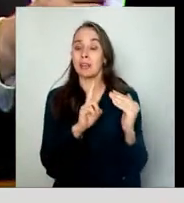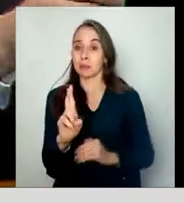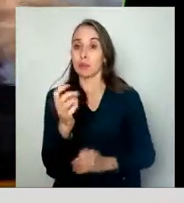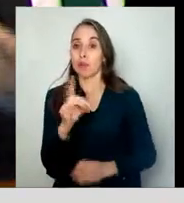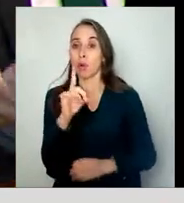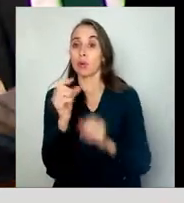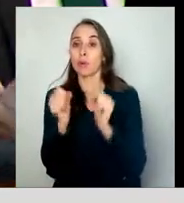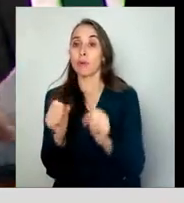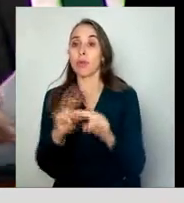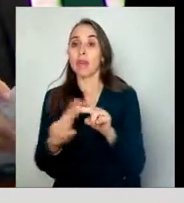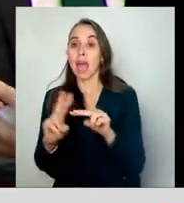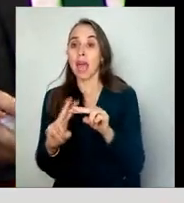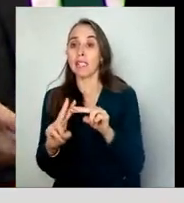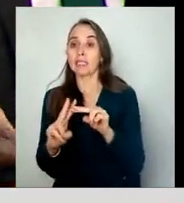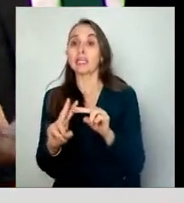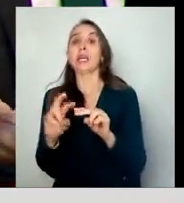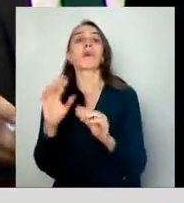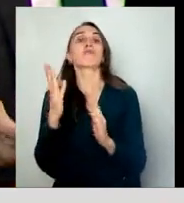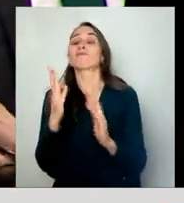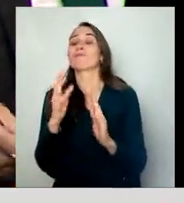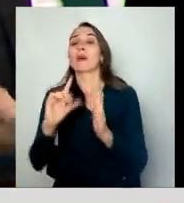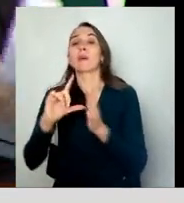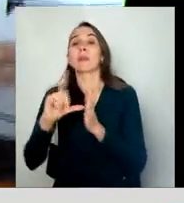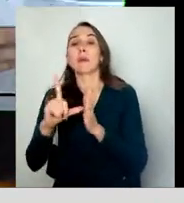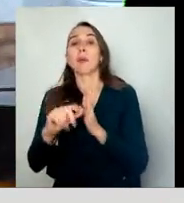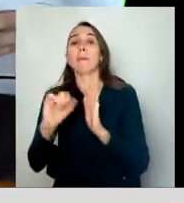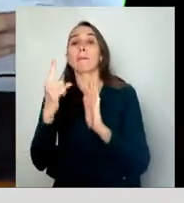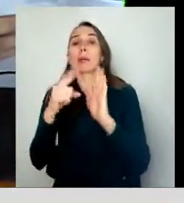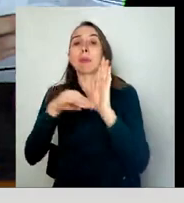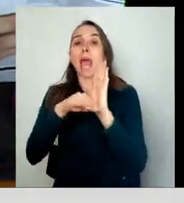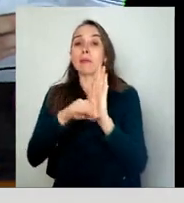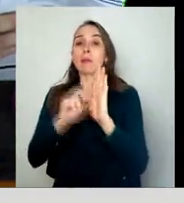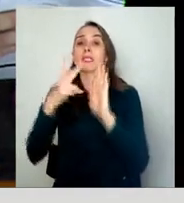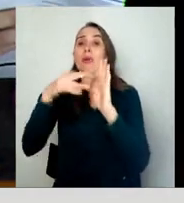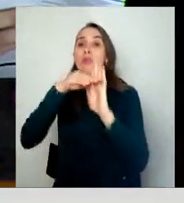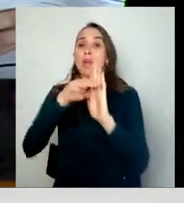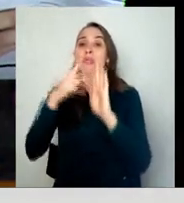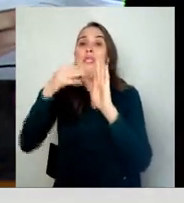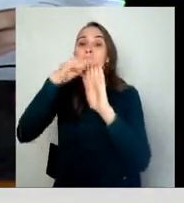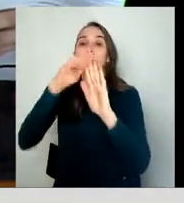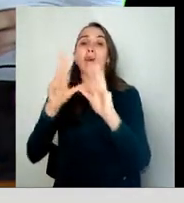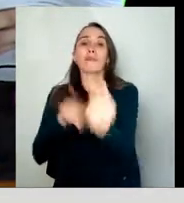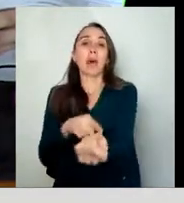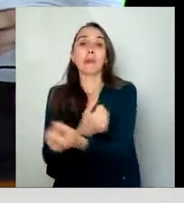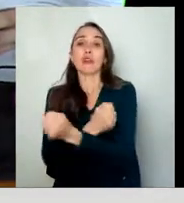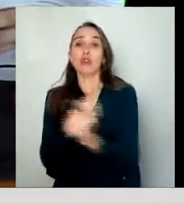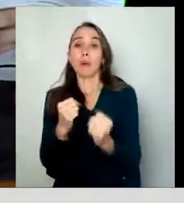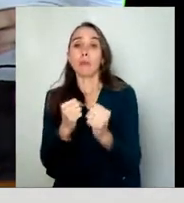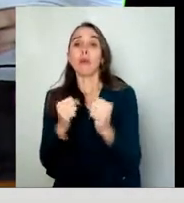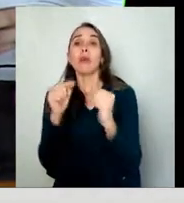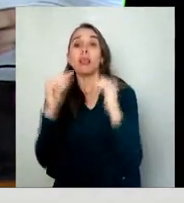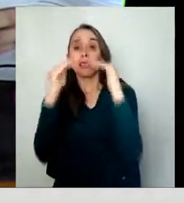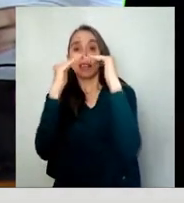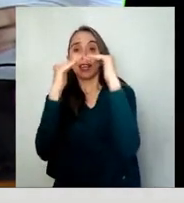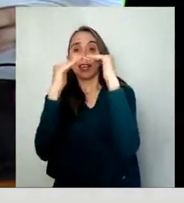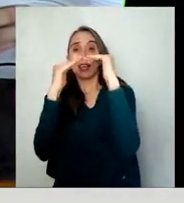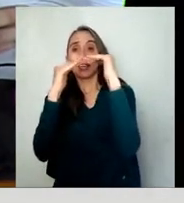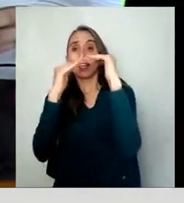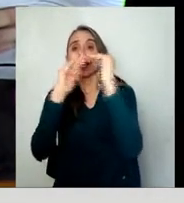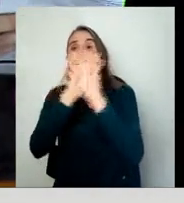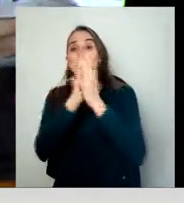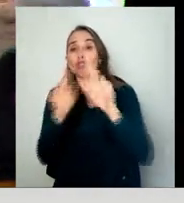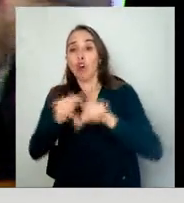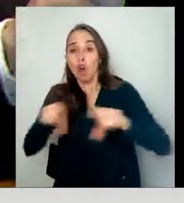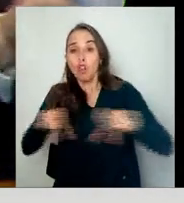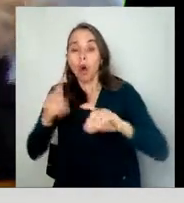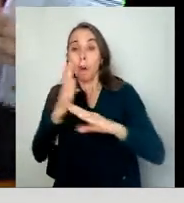proyecto es hacerlo por etapas lo que no es factible para la familia ya que el daño de las Termitas visibles en todos los elementos de madera de las